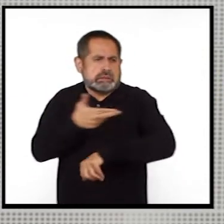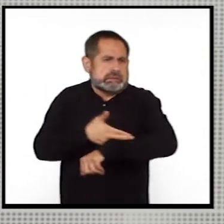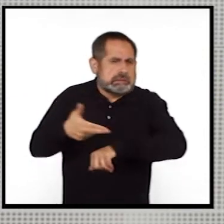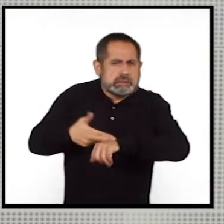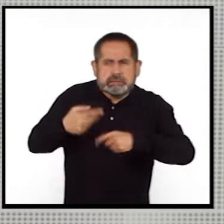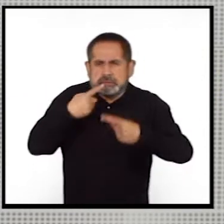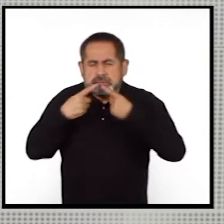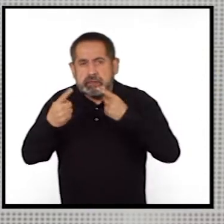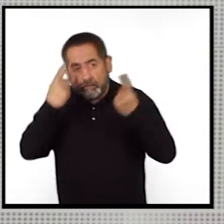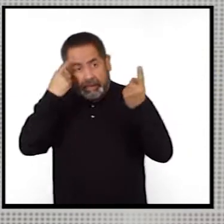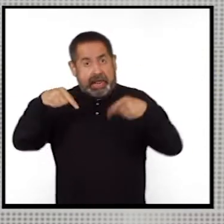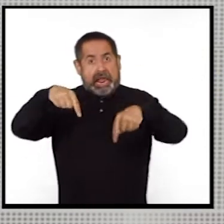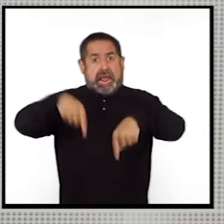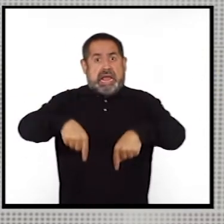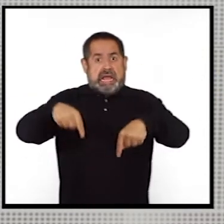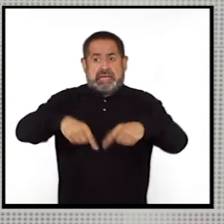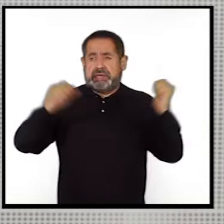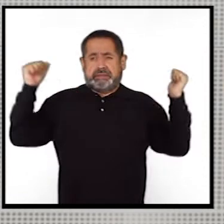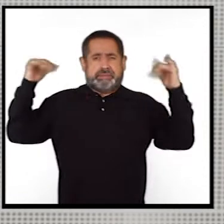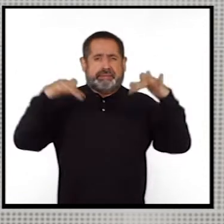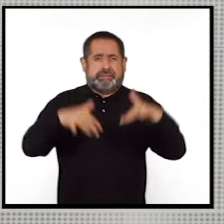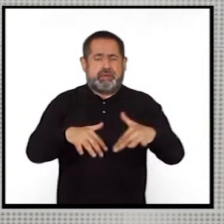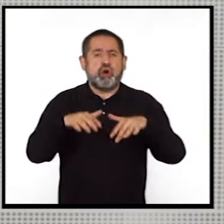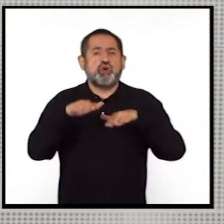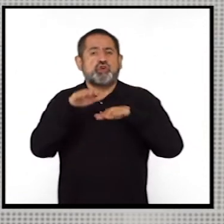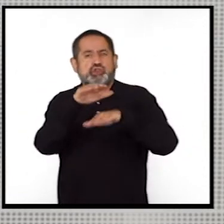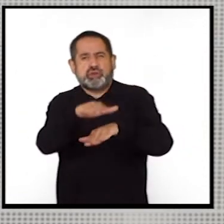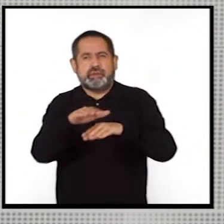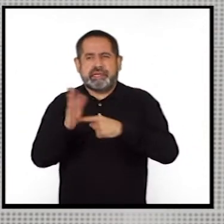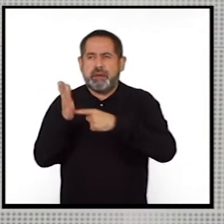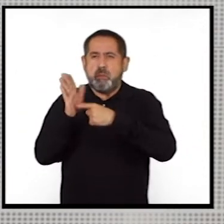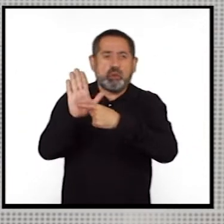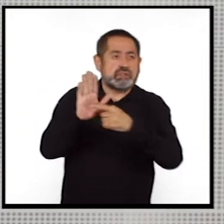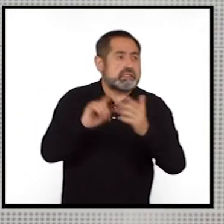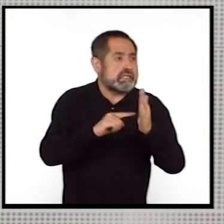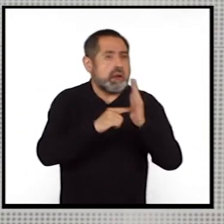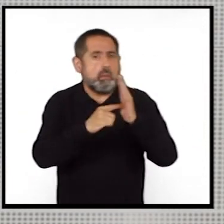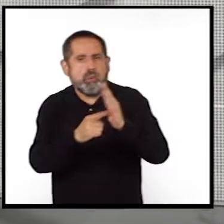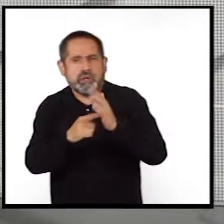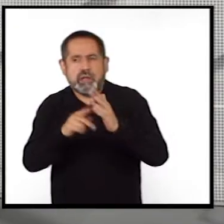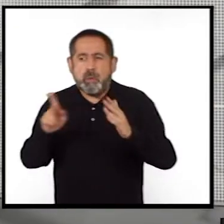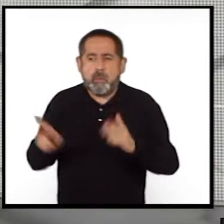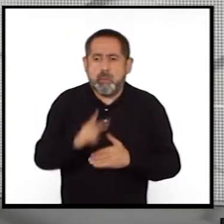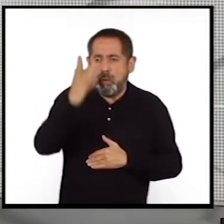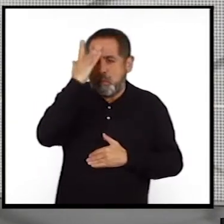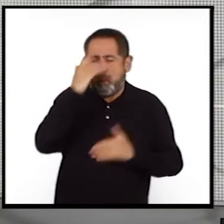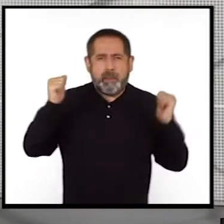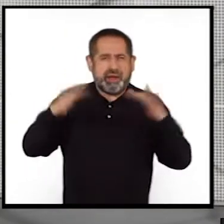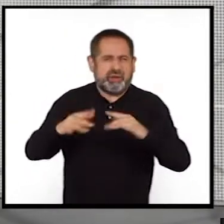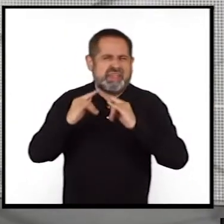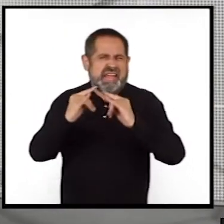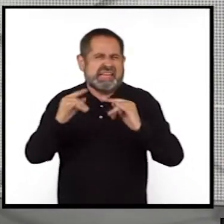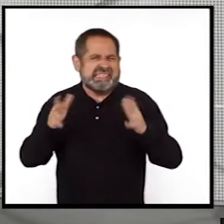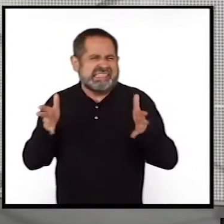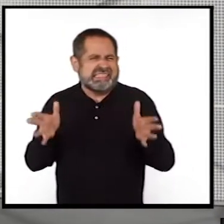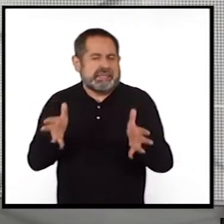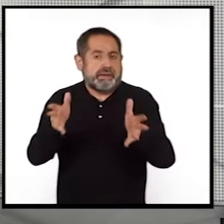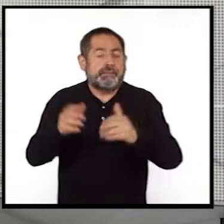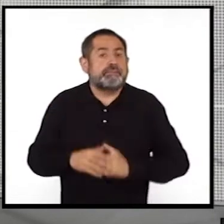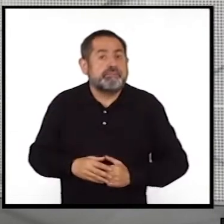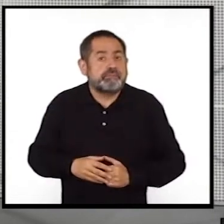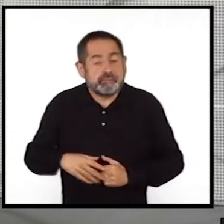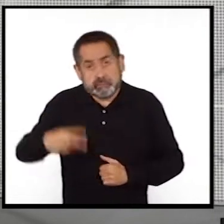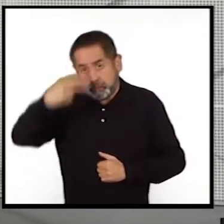realizado para poder ser sede bienal del Tianguis de Pueblos Mágicos. Los mexicanos siempre nos